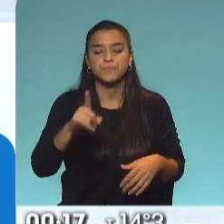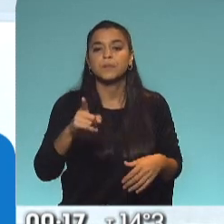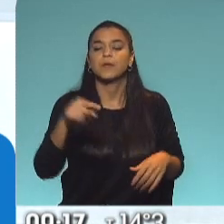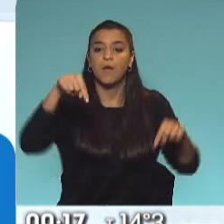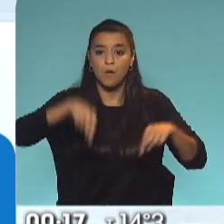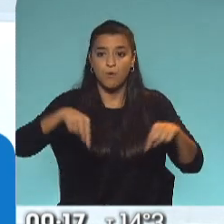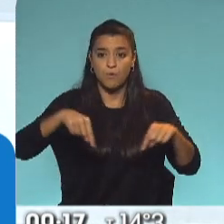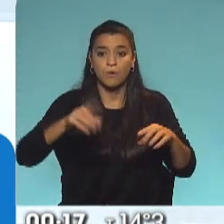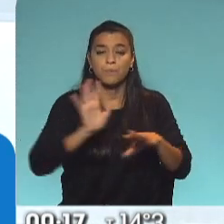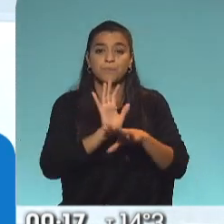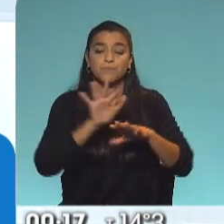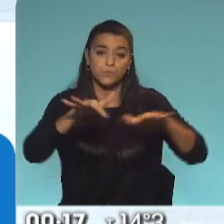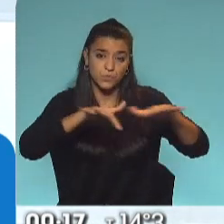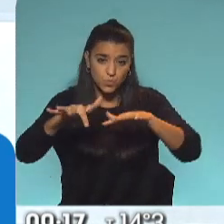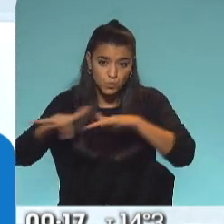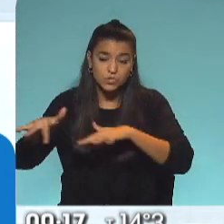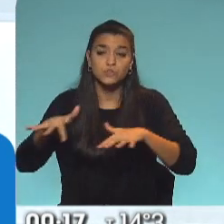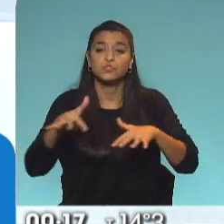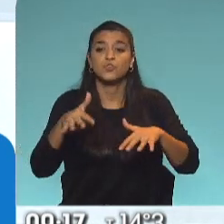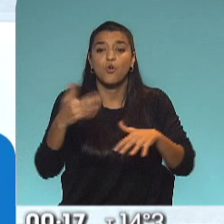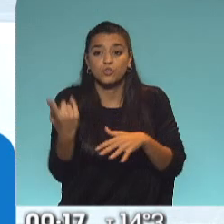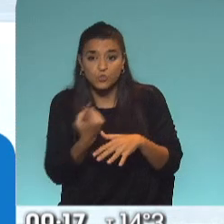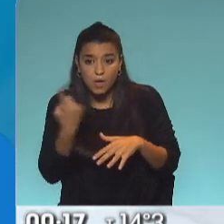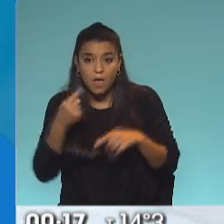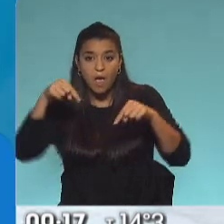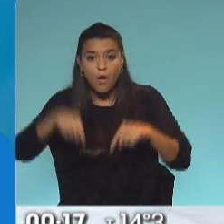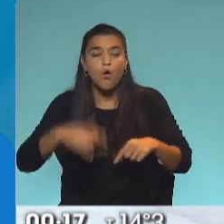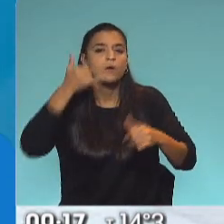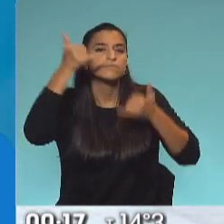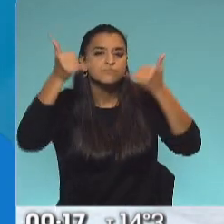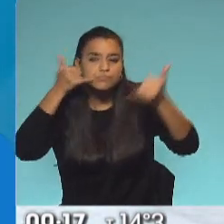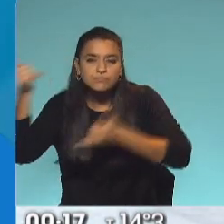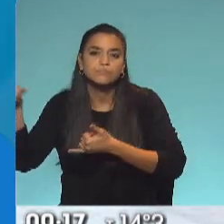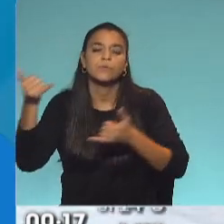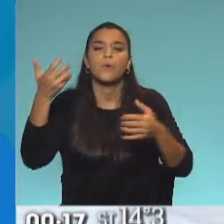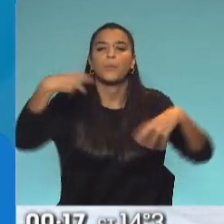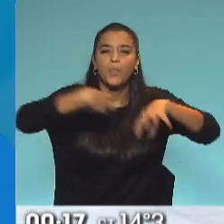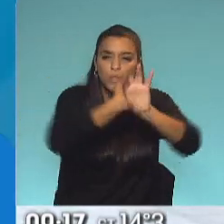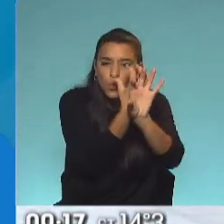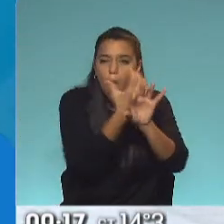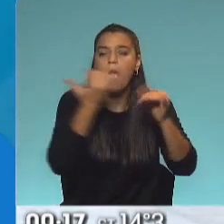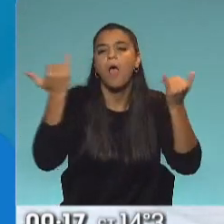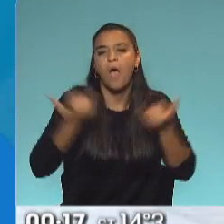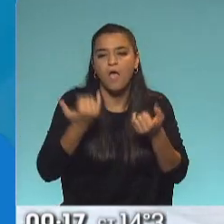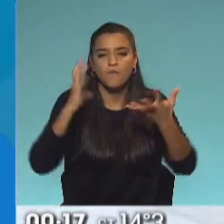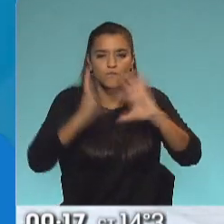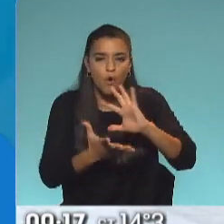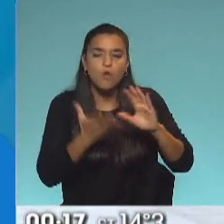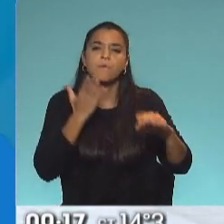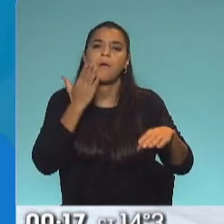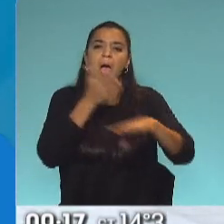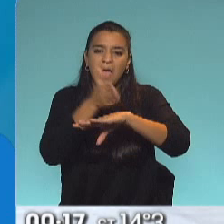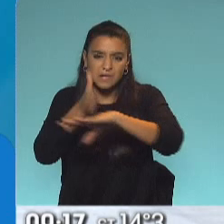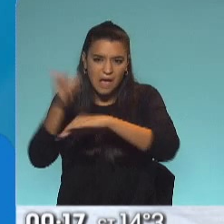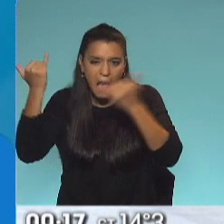abierto como para las otras situaciones y para las soledades se han abierto líneas líneas de atención virtual hay muchas formas de recurrir hoy en